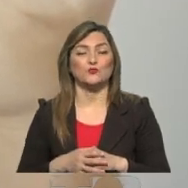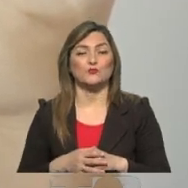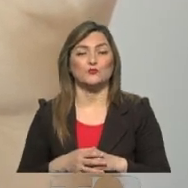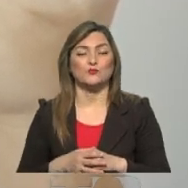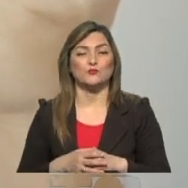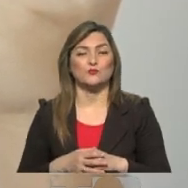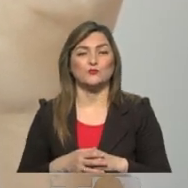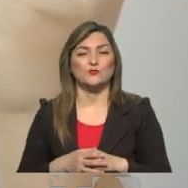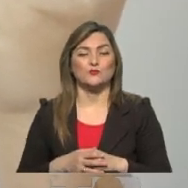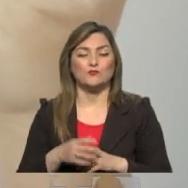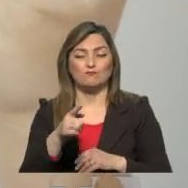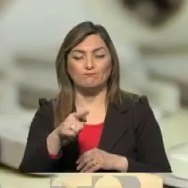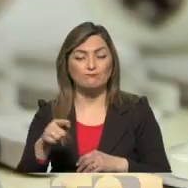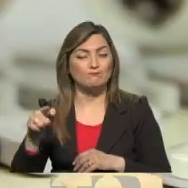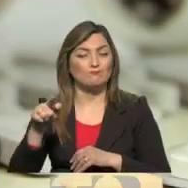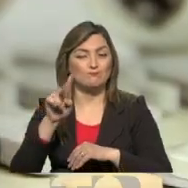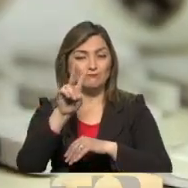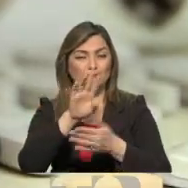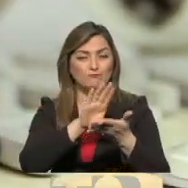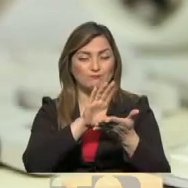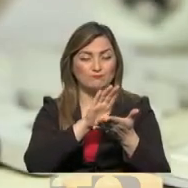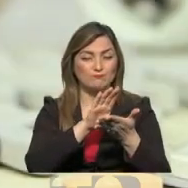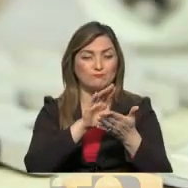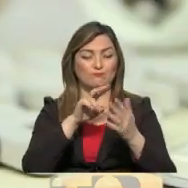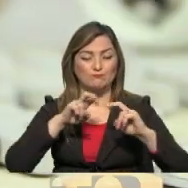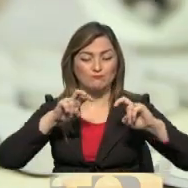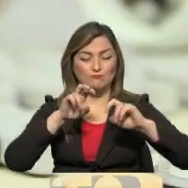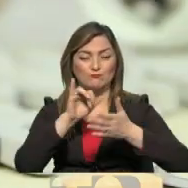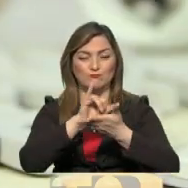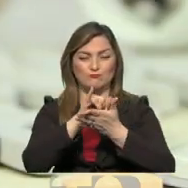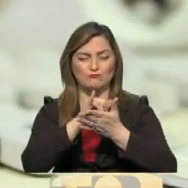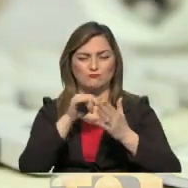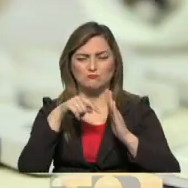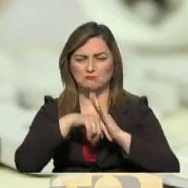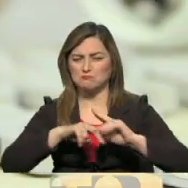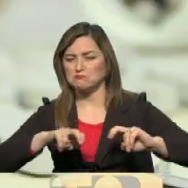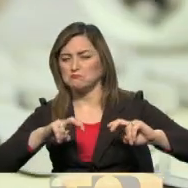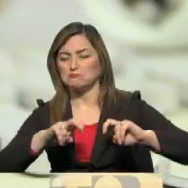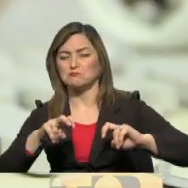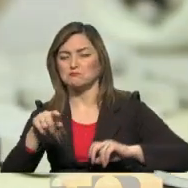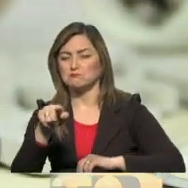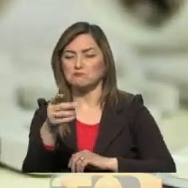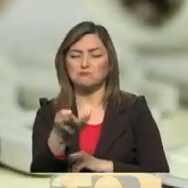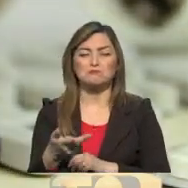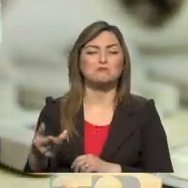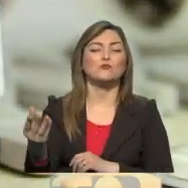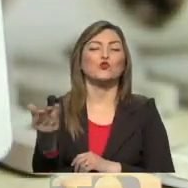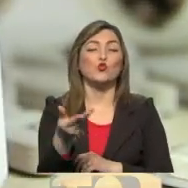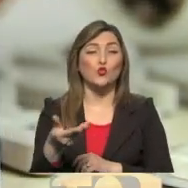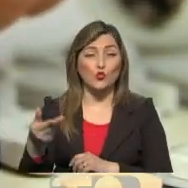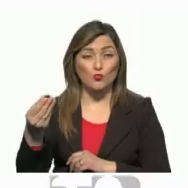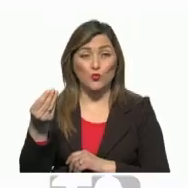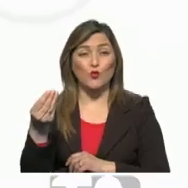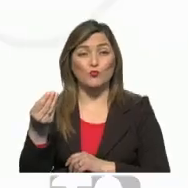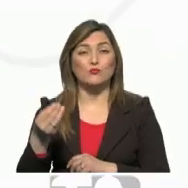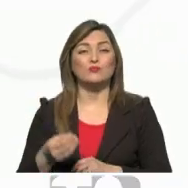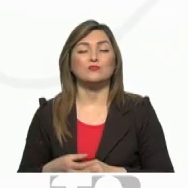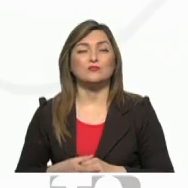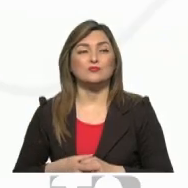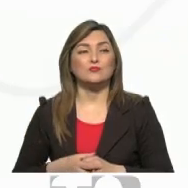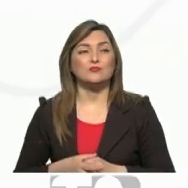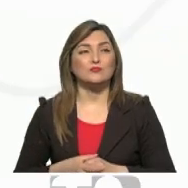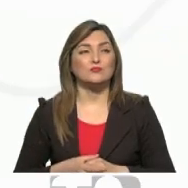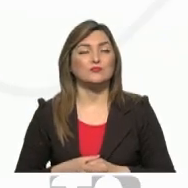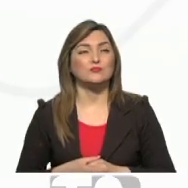utilización constante en estos dos centros de investigación de Nueva York, demostraron que el estudio algo